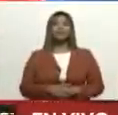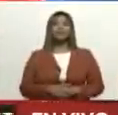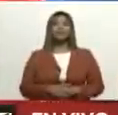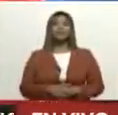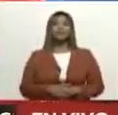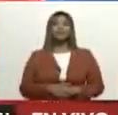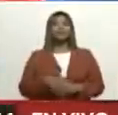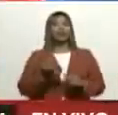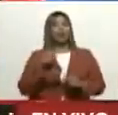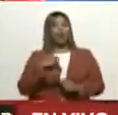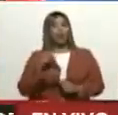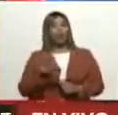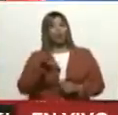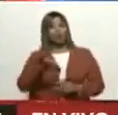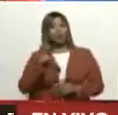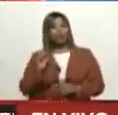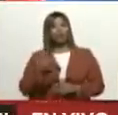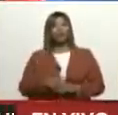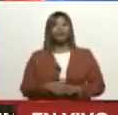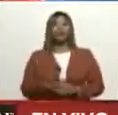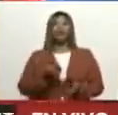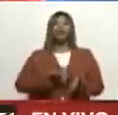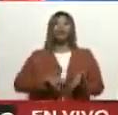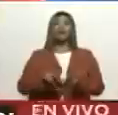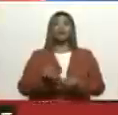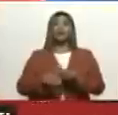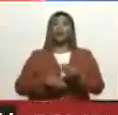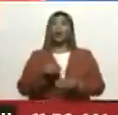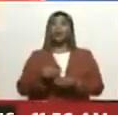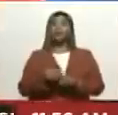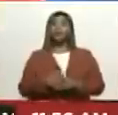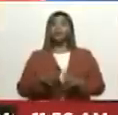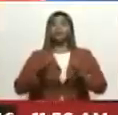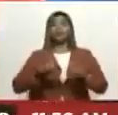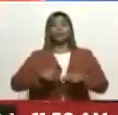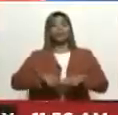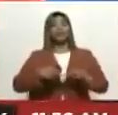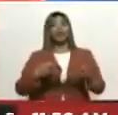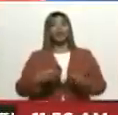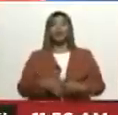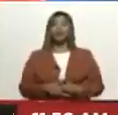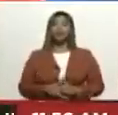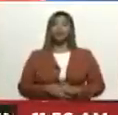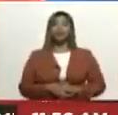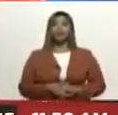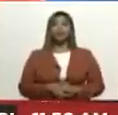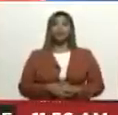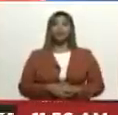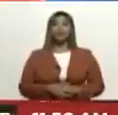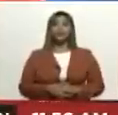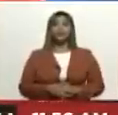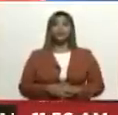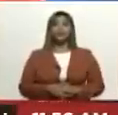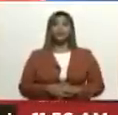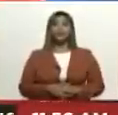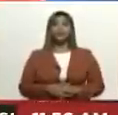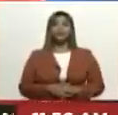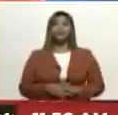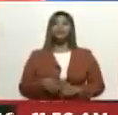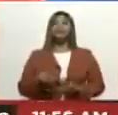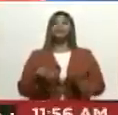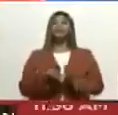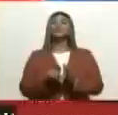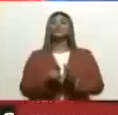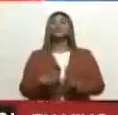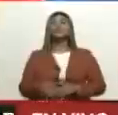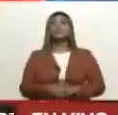Y que obviamente, repito, ha hecho un enorme daño en nuestra vecina